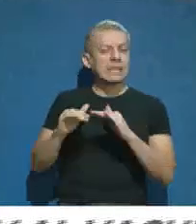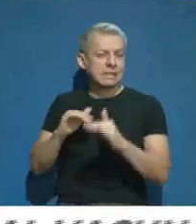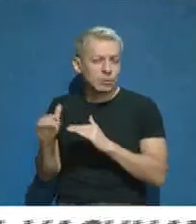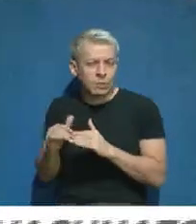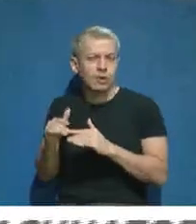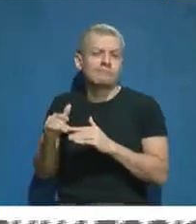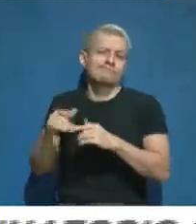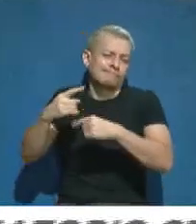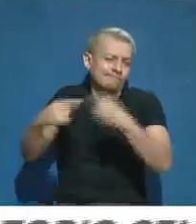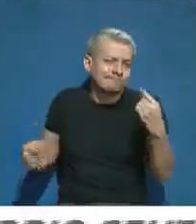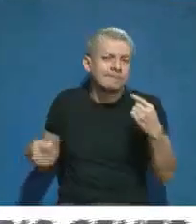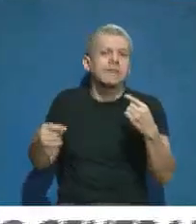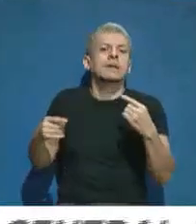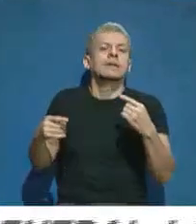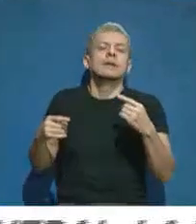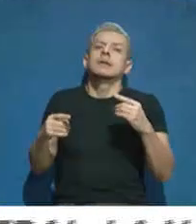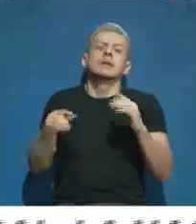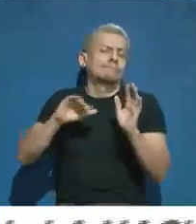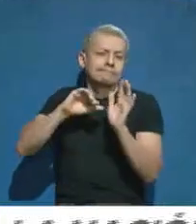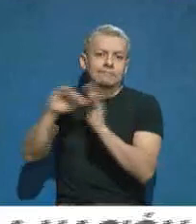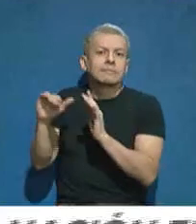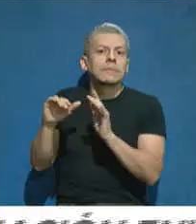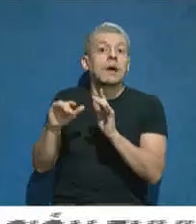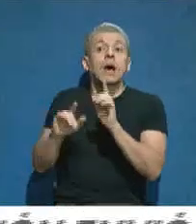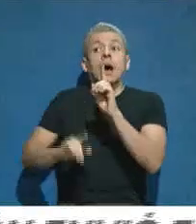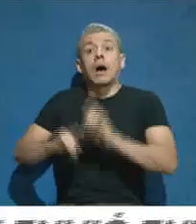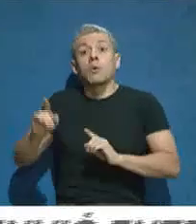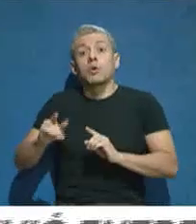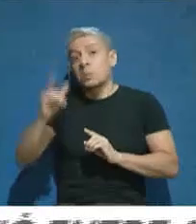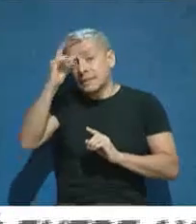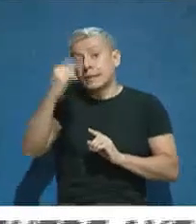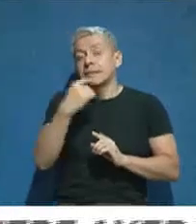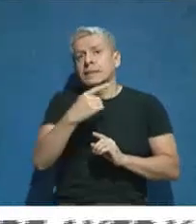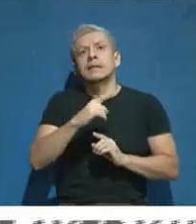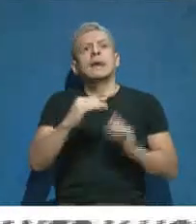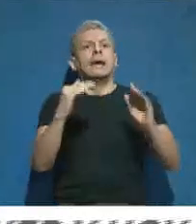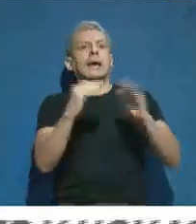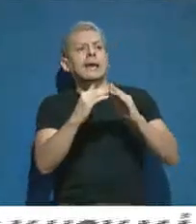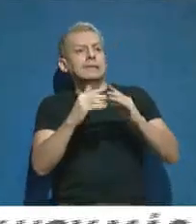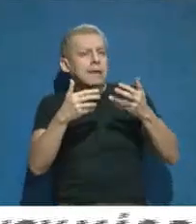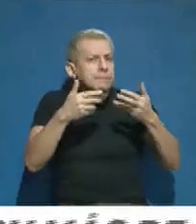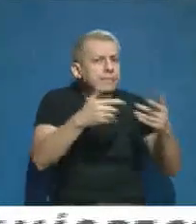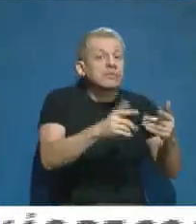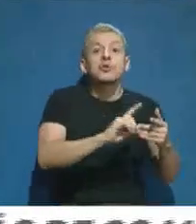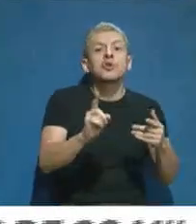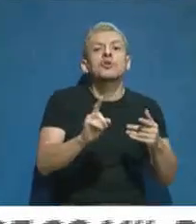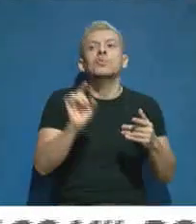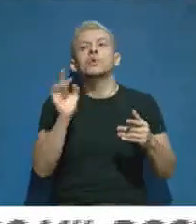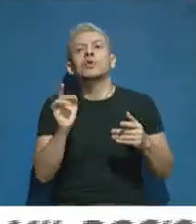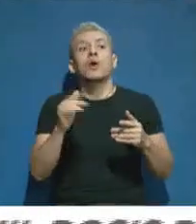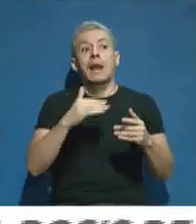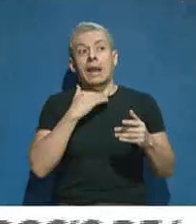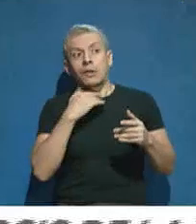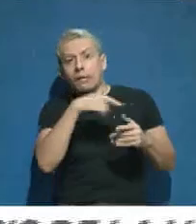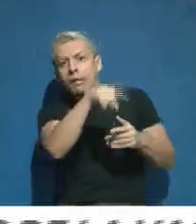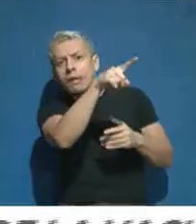efectivo policial, porque en alguno de los casos no le dijeron que estaban haciendo un allanamiento, sino que estaban haciendo una persecución, que había delincuentes